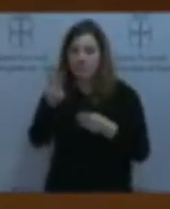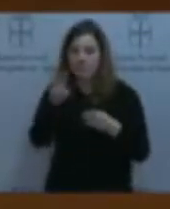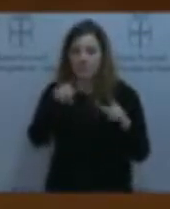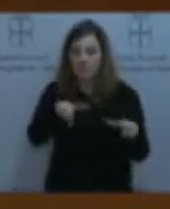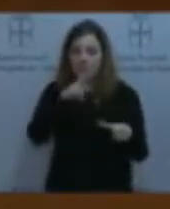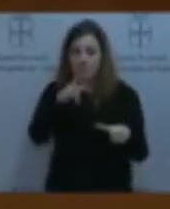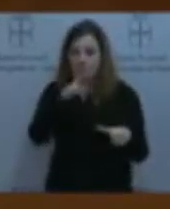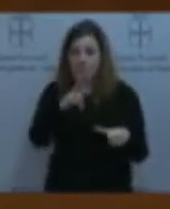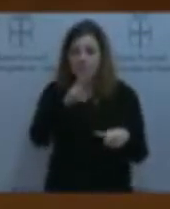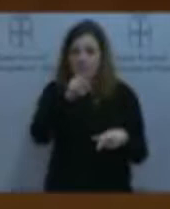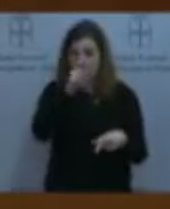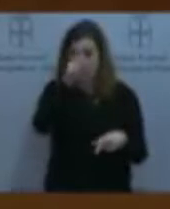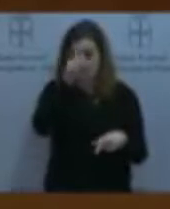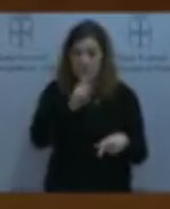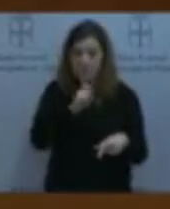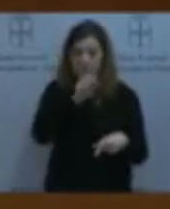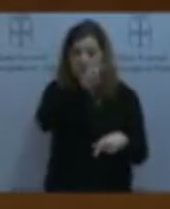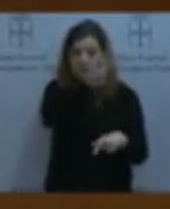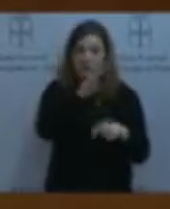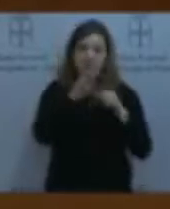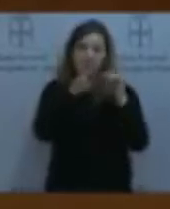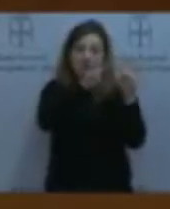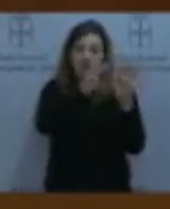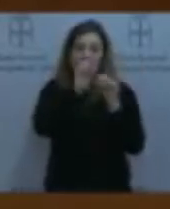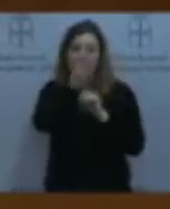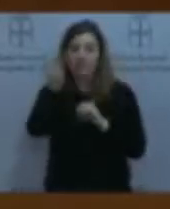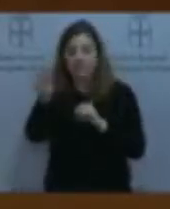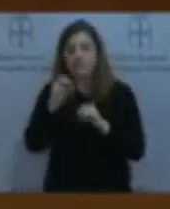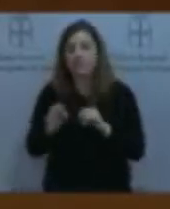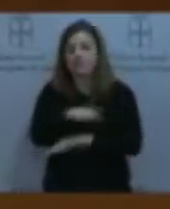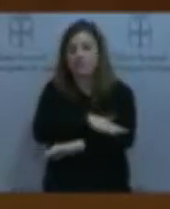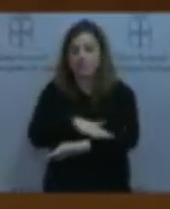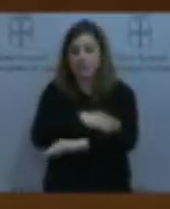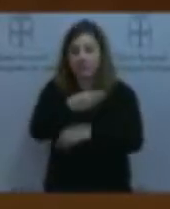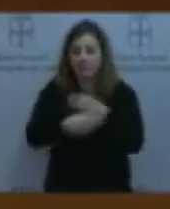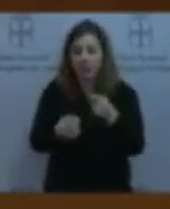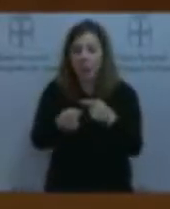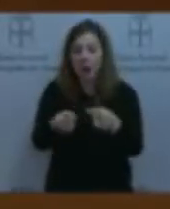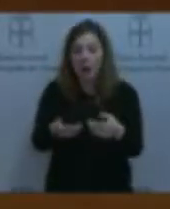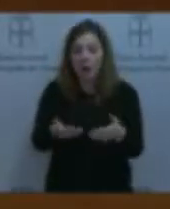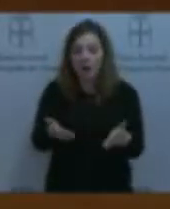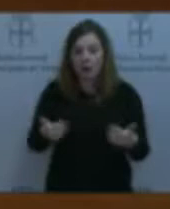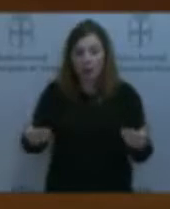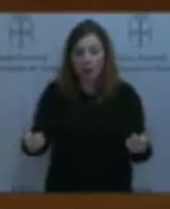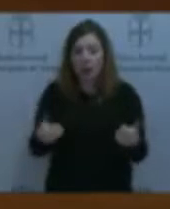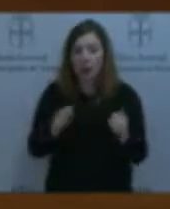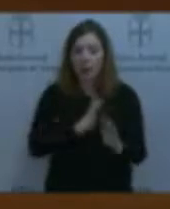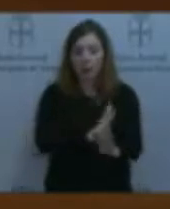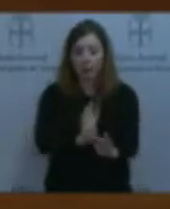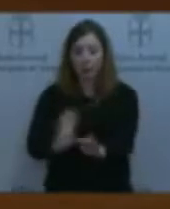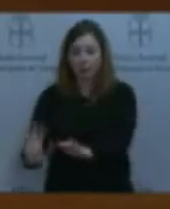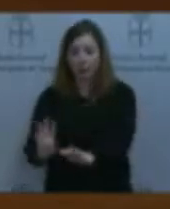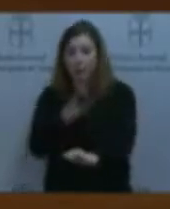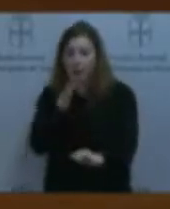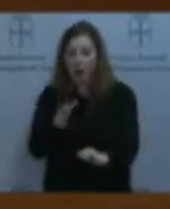Se han hecho por parte de la Administración desbroces para pastos en montes de utilidad pública. En el año 2016